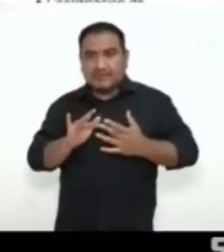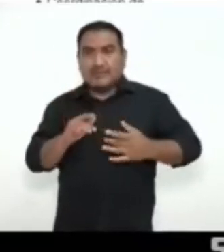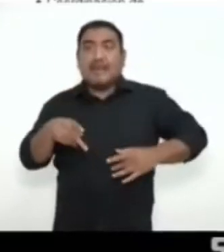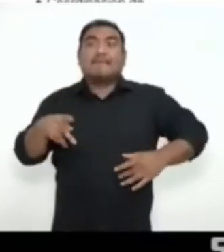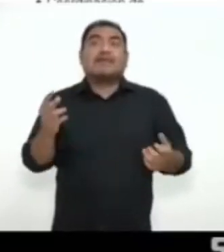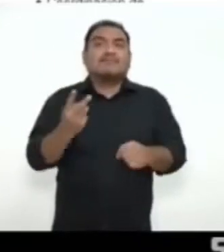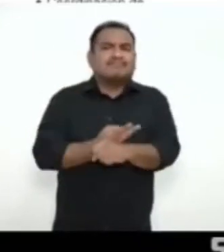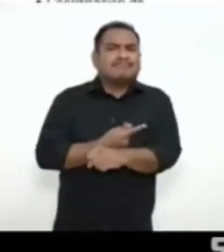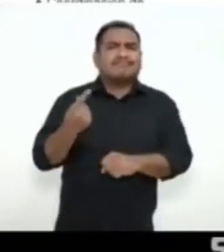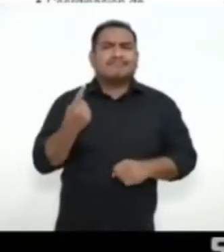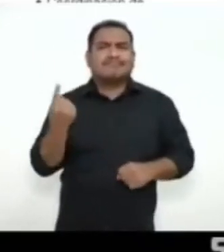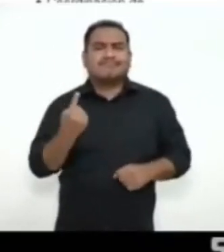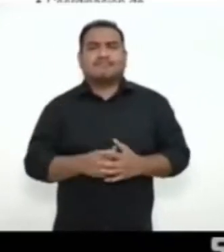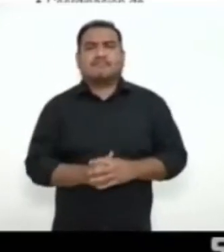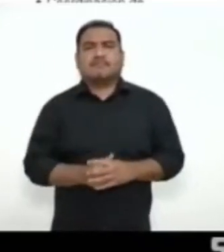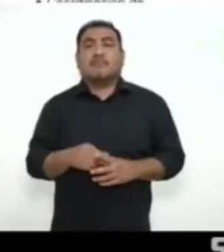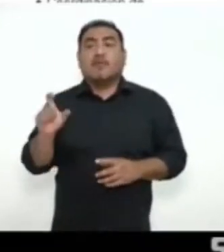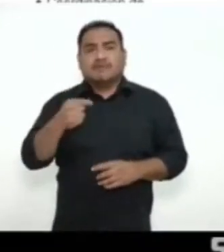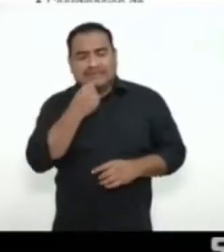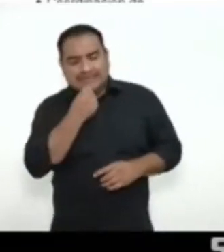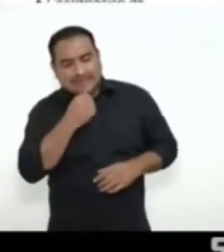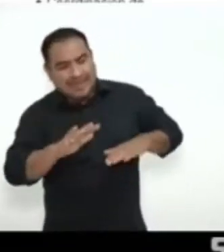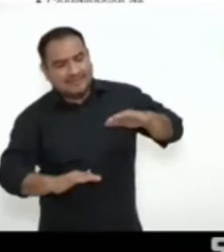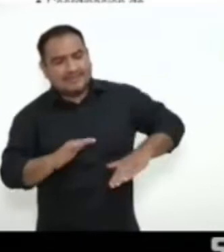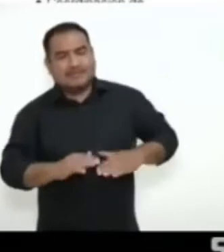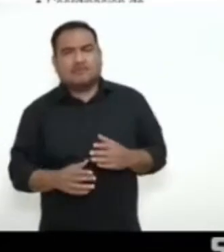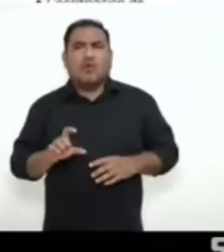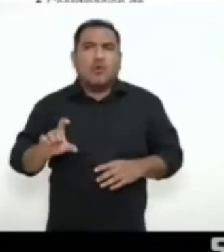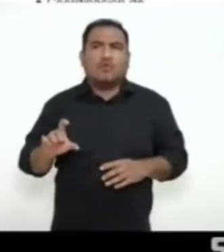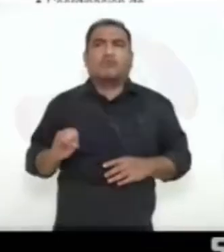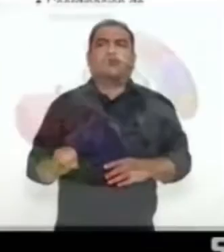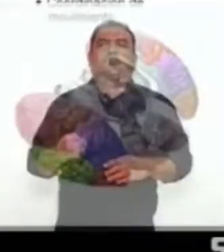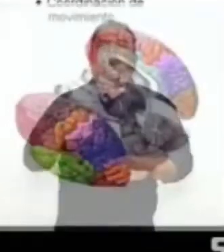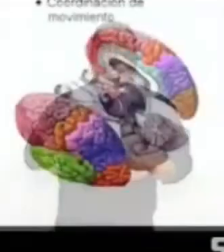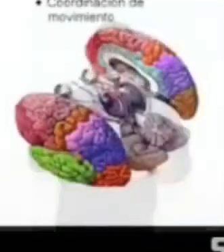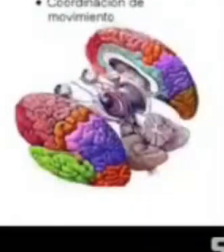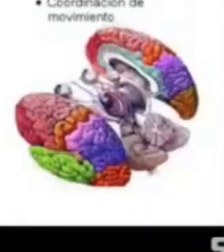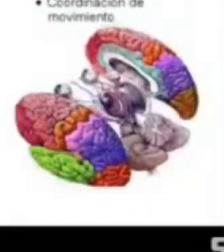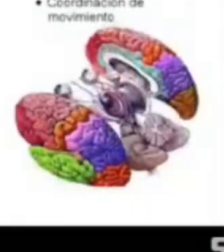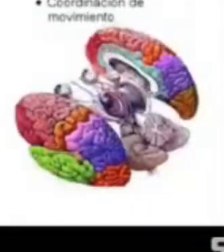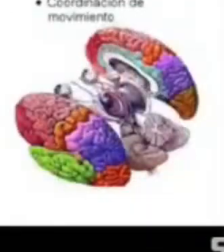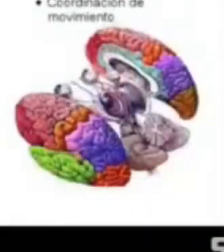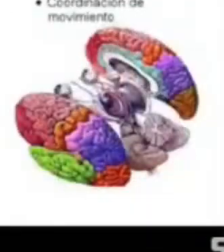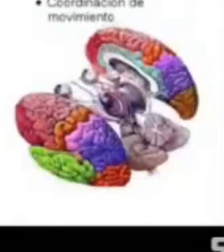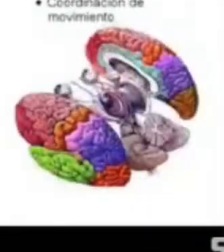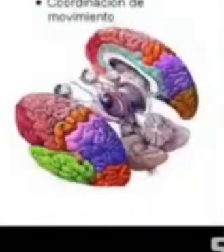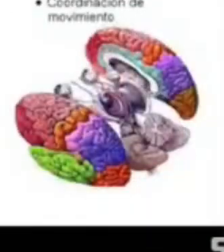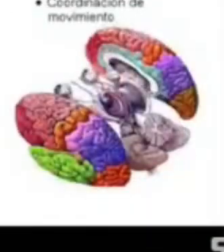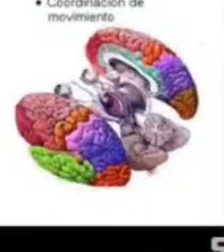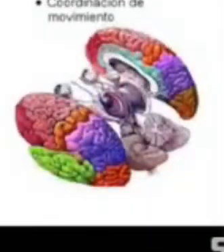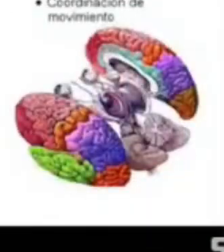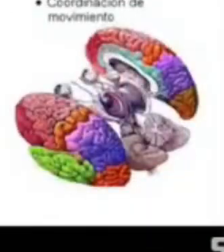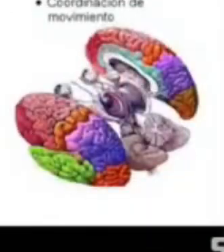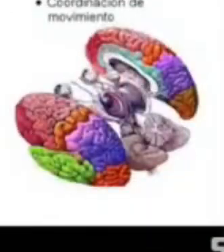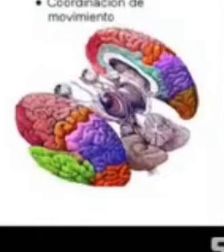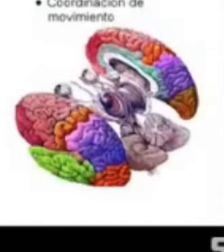¿qué pasa cuando este niño o cuando yo, por ejemplo, piensa, maestra,